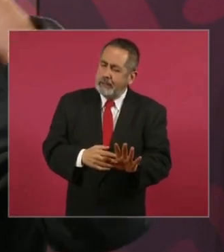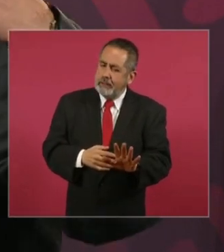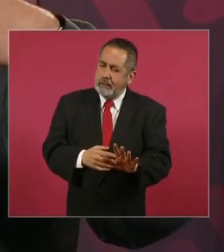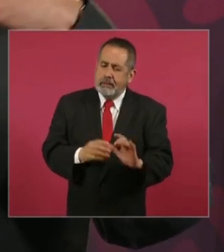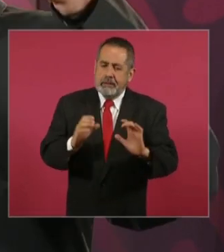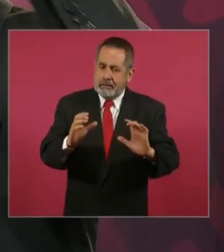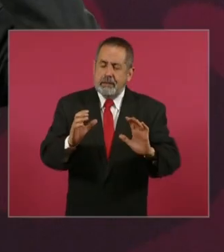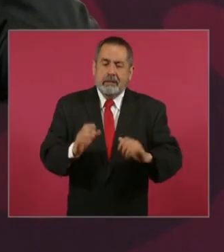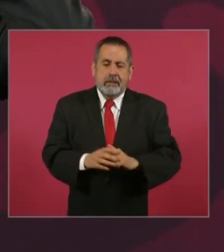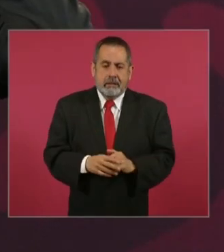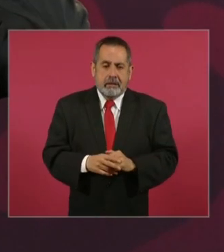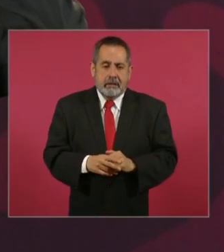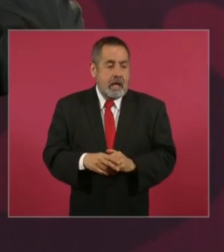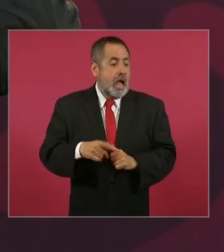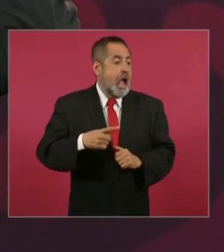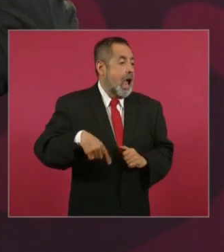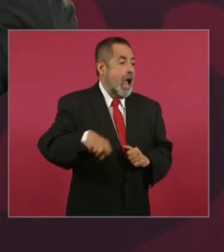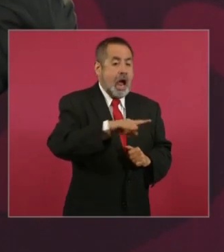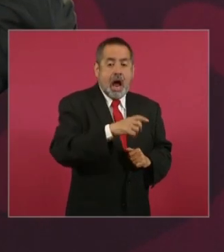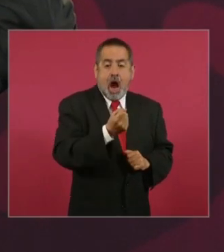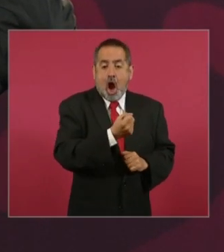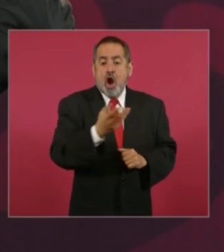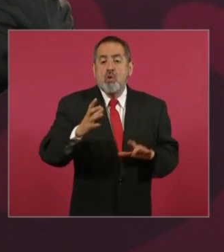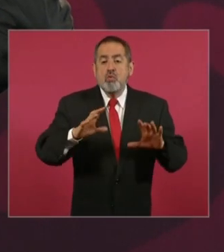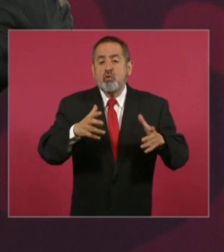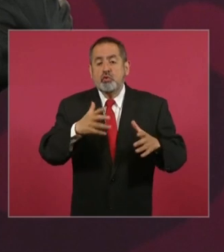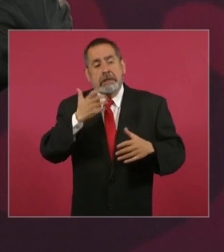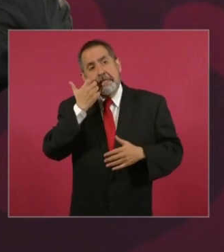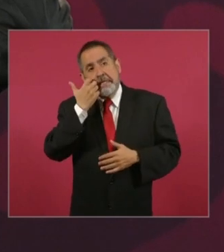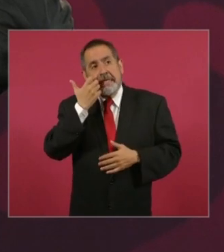hay quienes están aspirando.